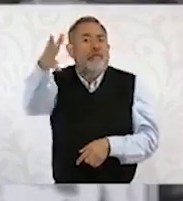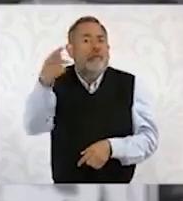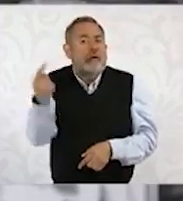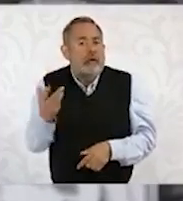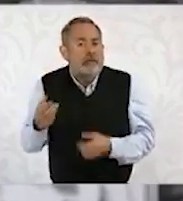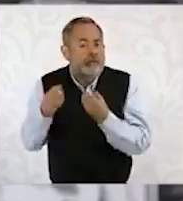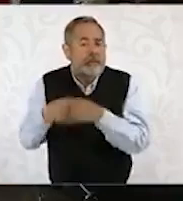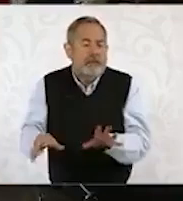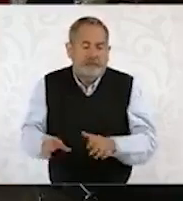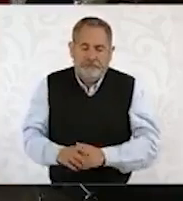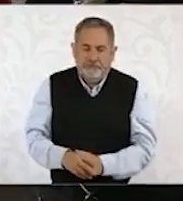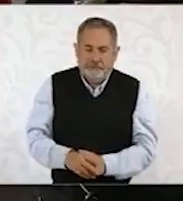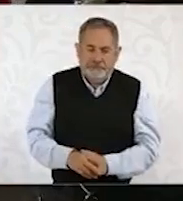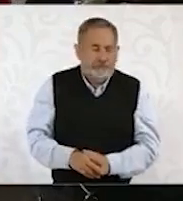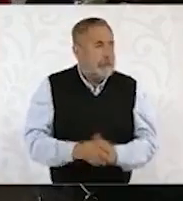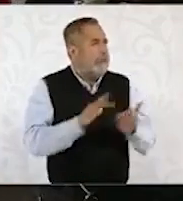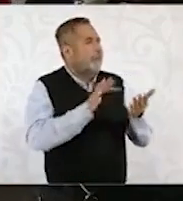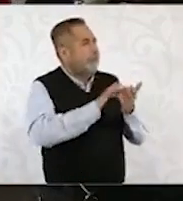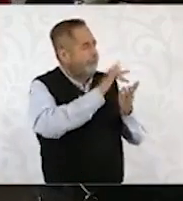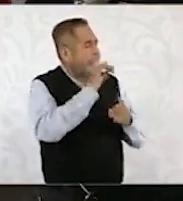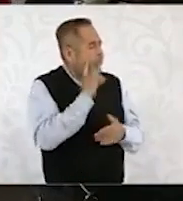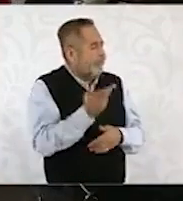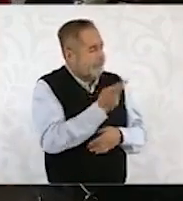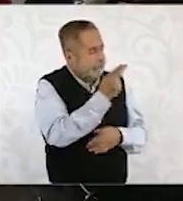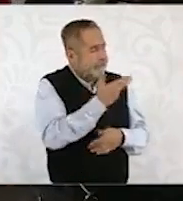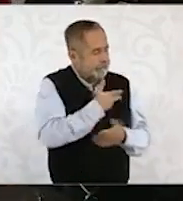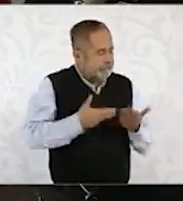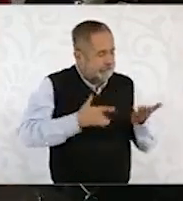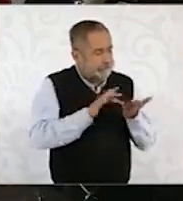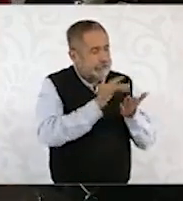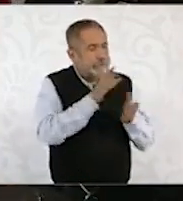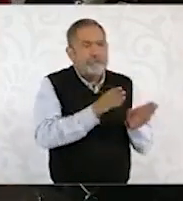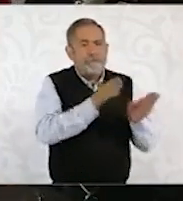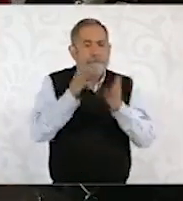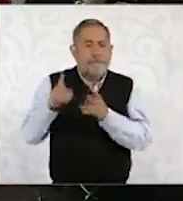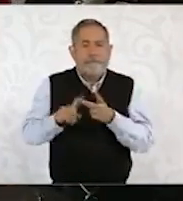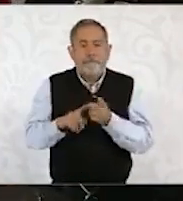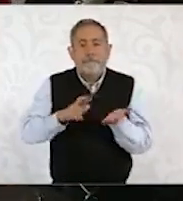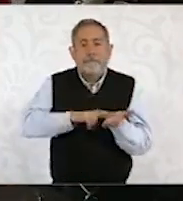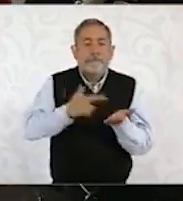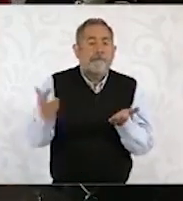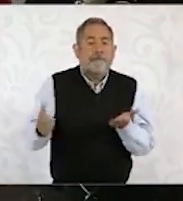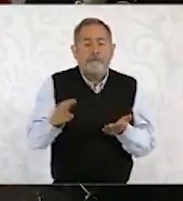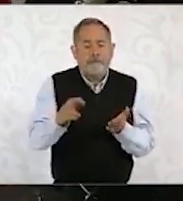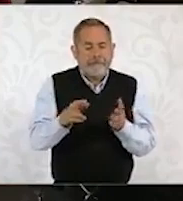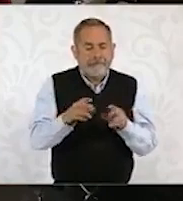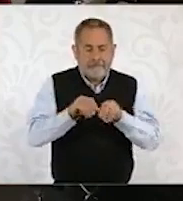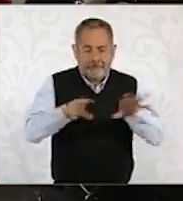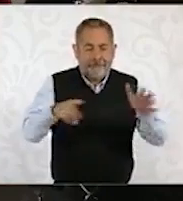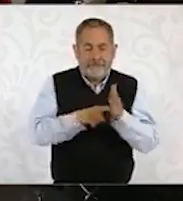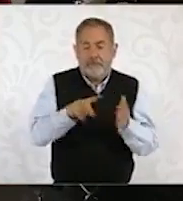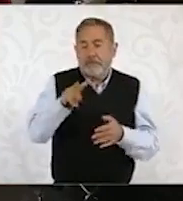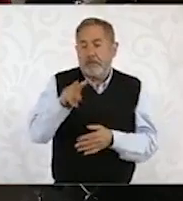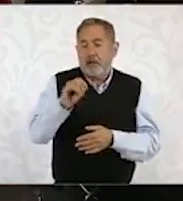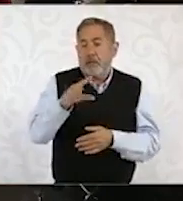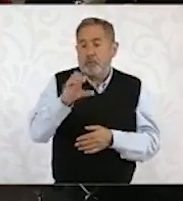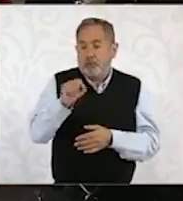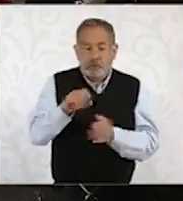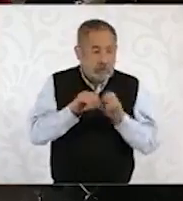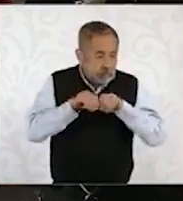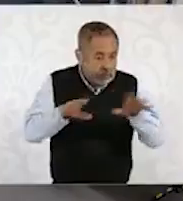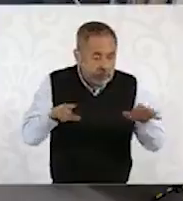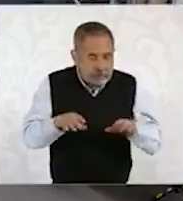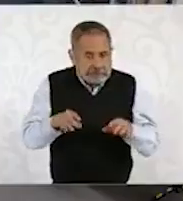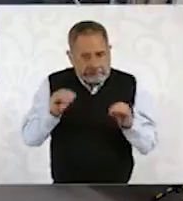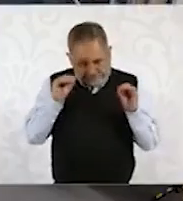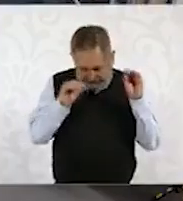Gracias, Presidenta. Sobre ese último punto, en la revista Voces del Periodista estamos realizando un gran reportaje que nos va a llevar un